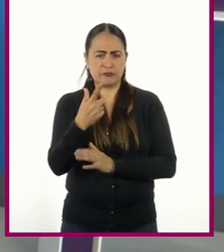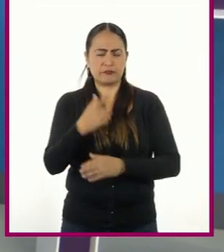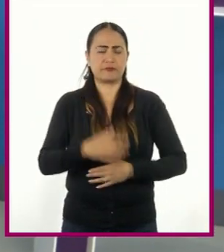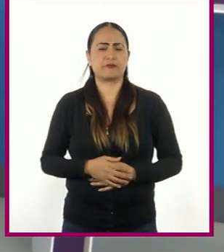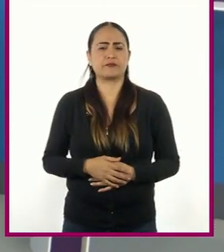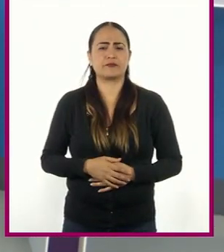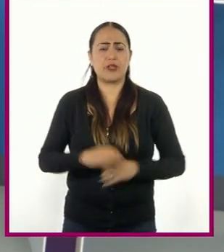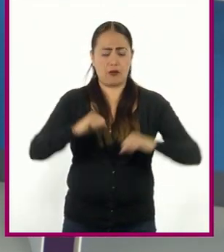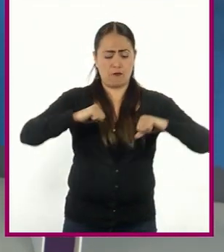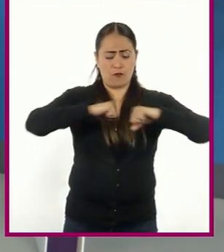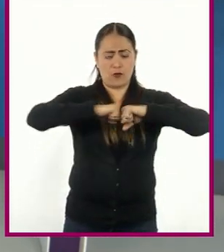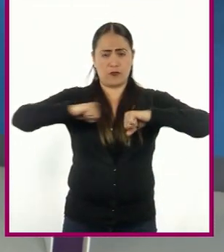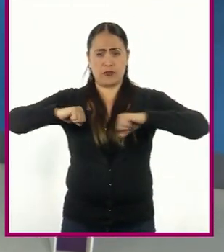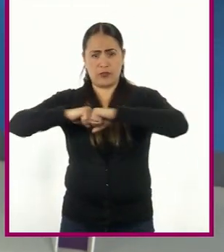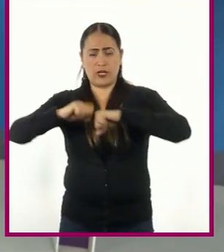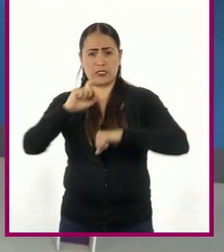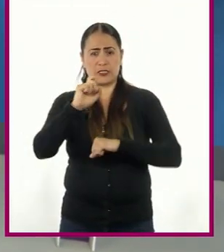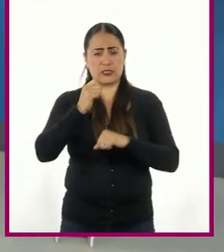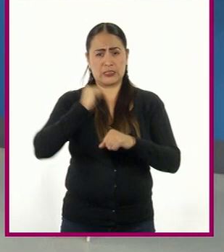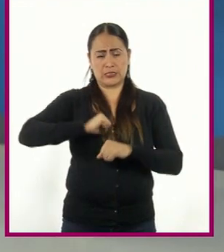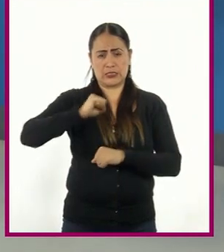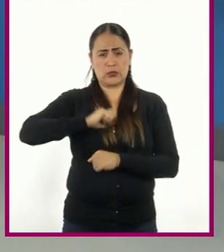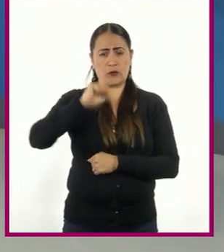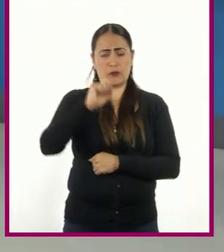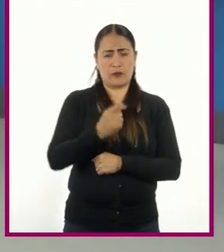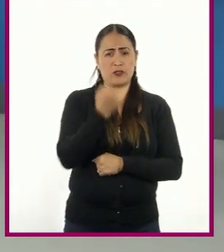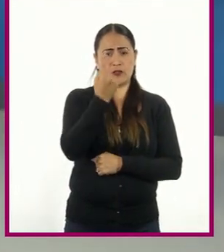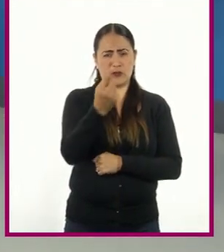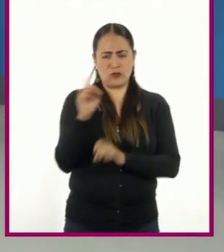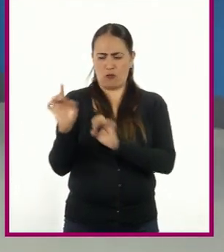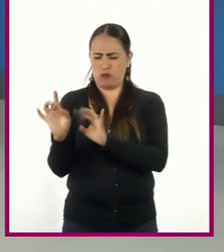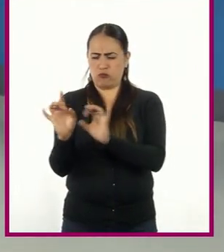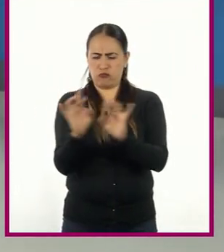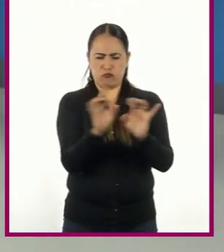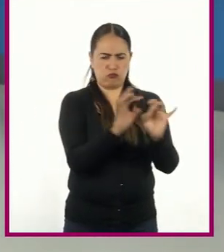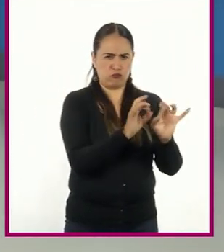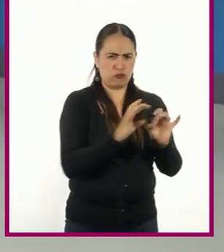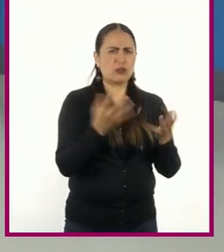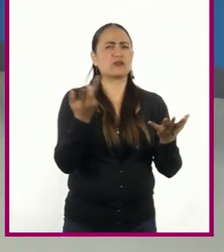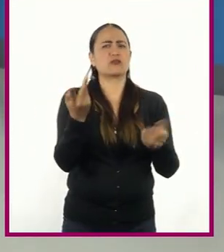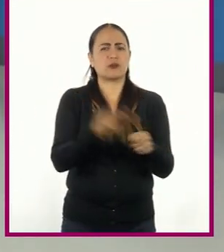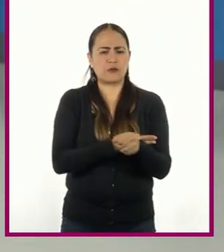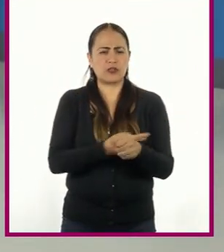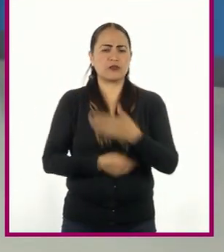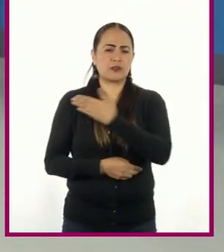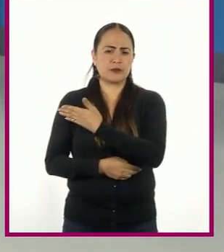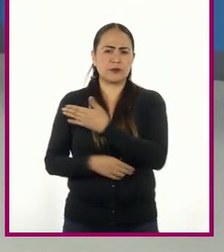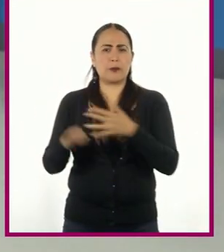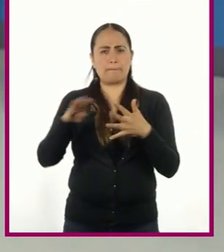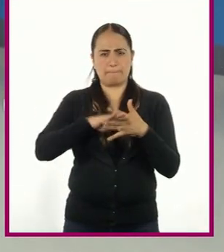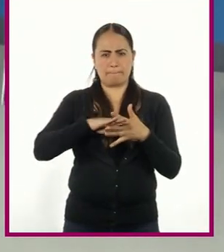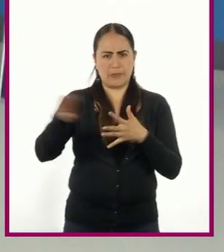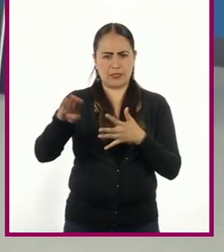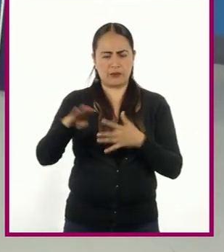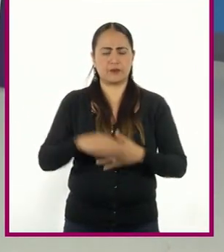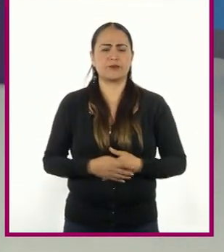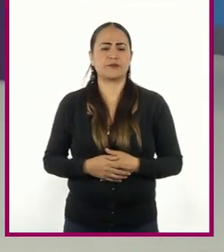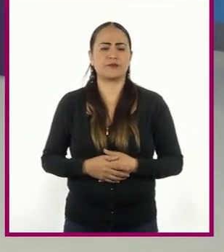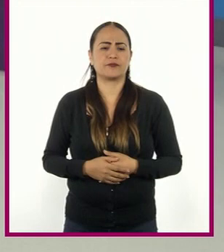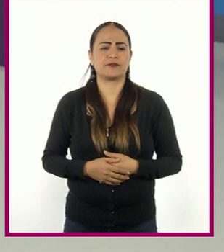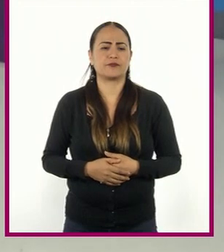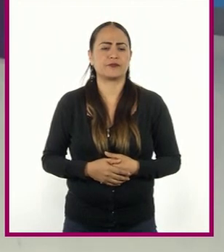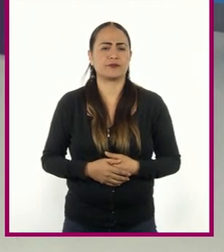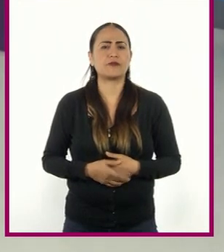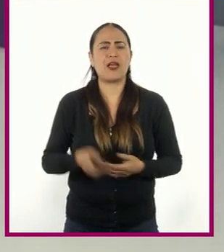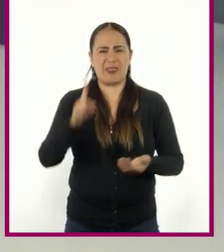Las fronteras en el siglo XXI son objeto de diversos fenómenos, como por ejemplo el migratorio. Si lo vemos al interior